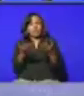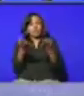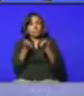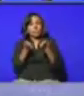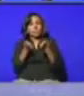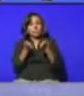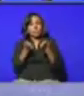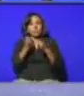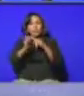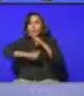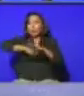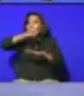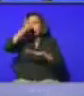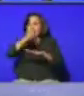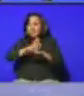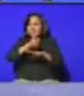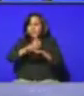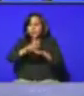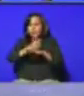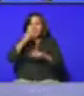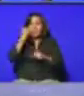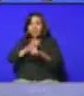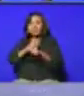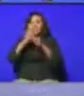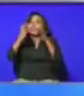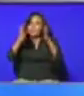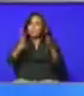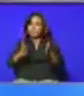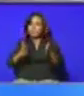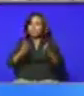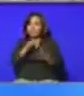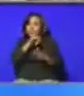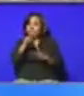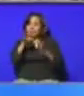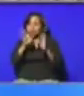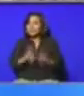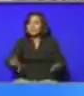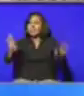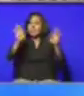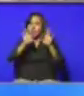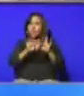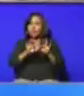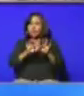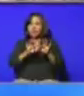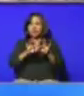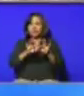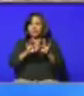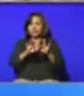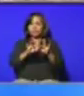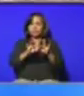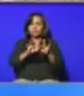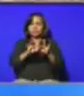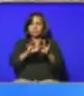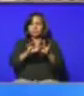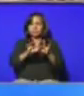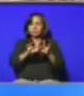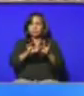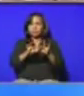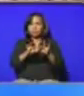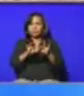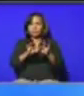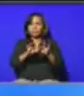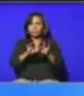que todas las cámaras empresariales también sean importantes, una presencia importante en esta